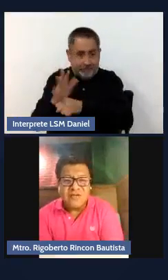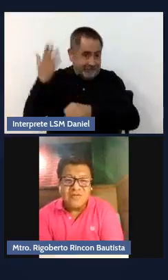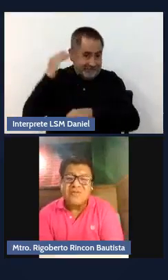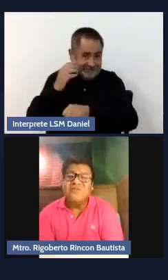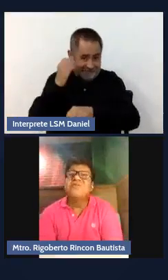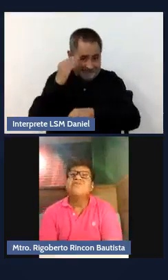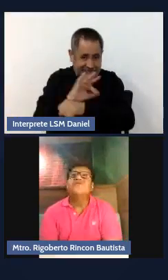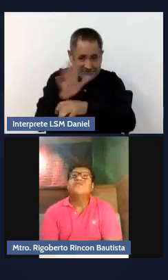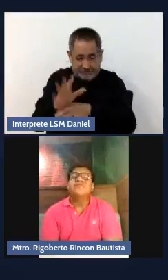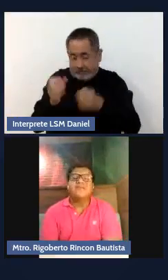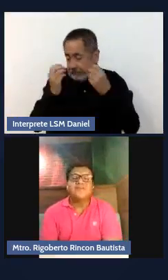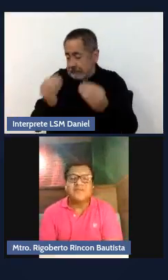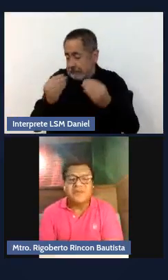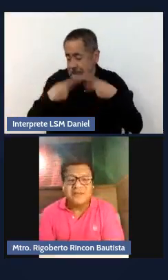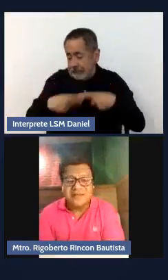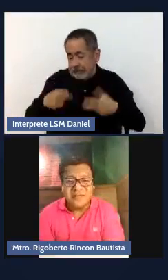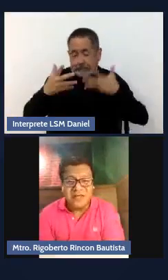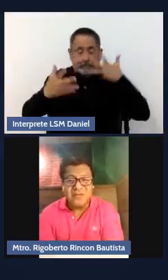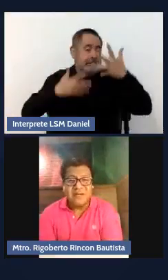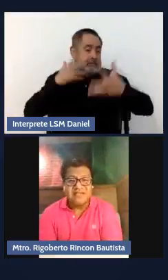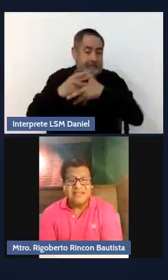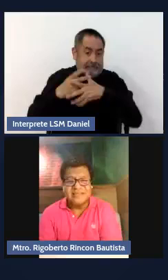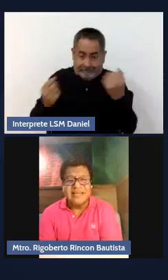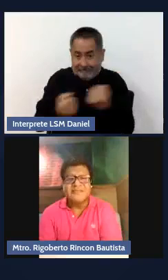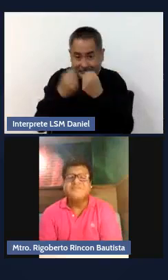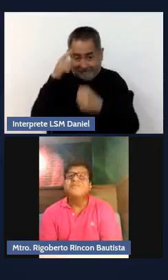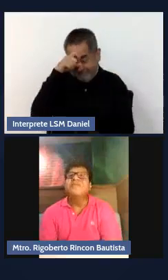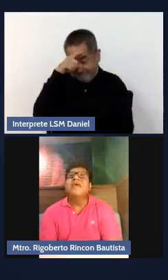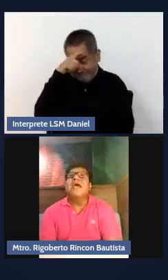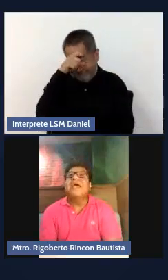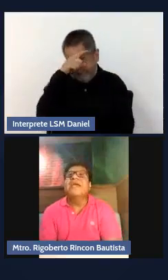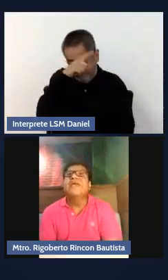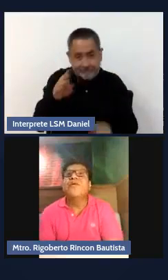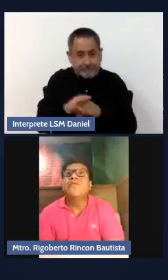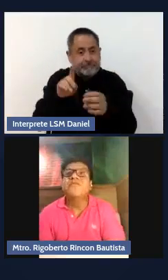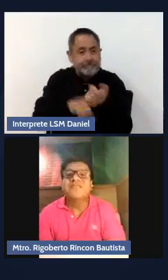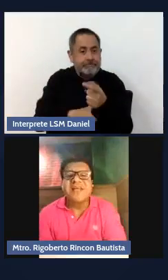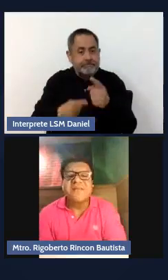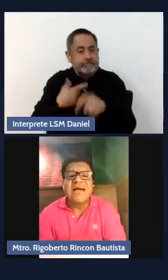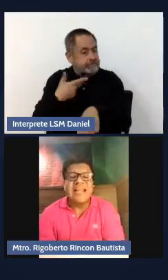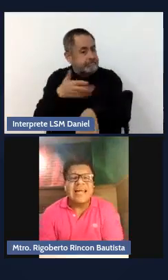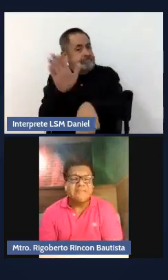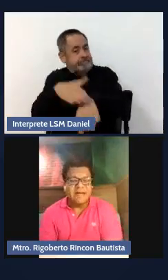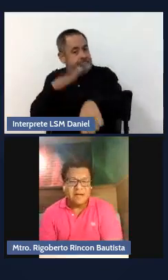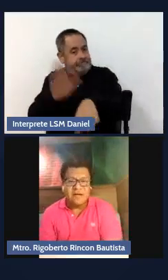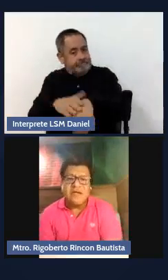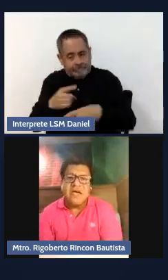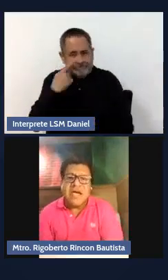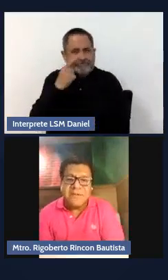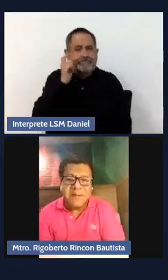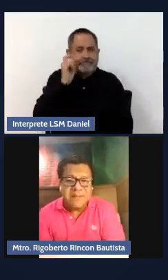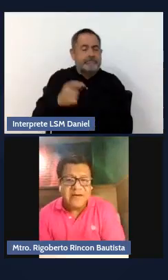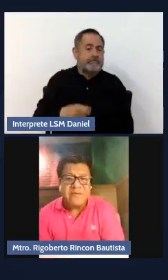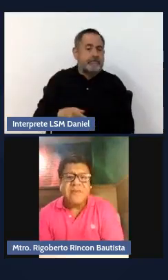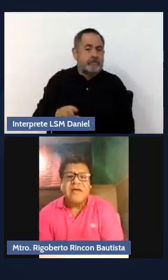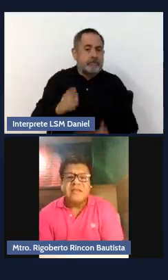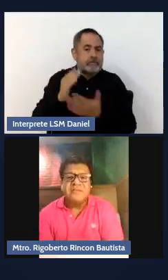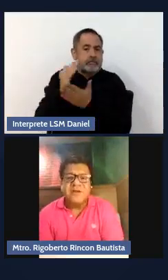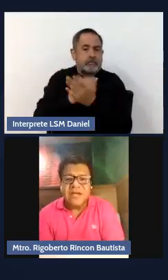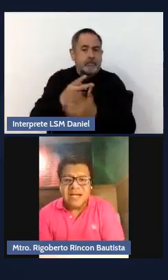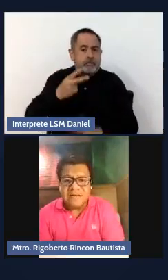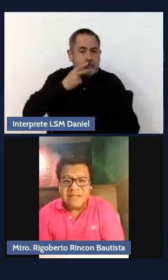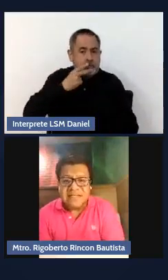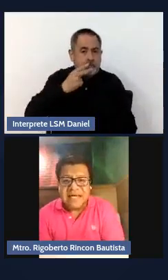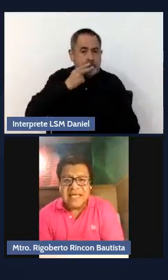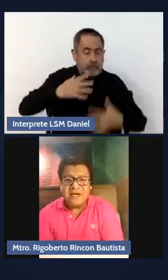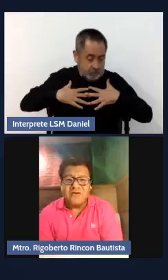muchas de estas cuestiones se vinieron presentando como un sistema de alarma, ¿no? El primero, disminuye la capacidad de que